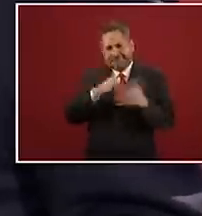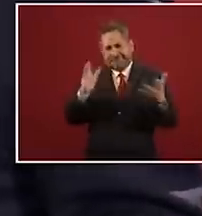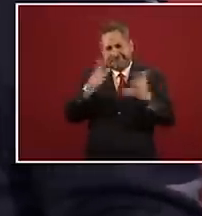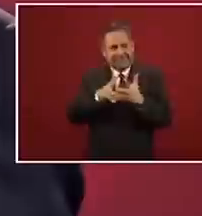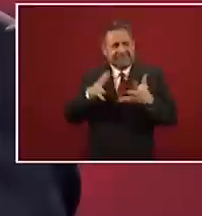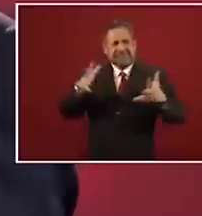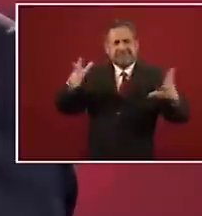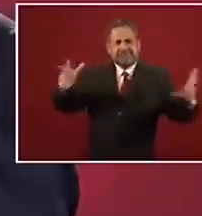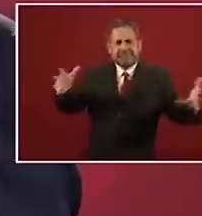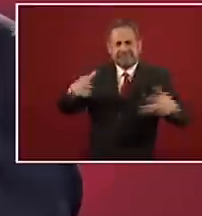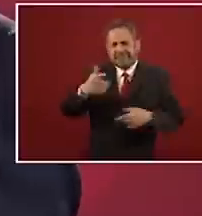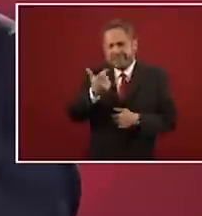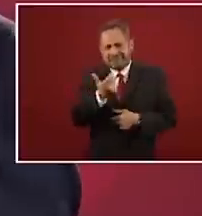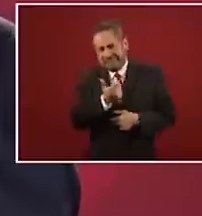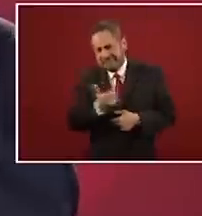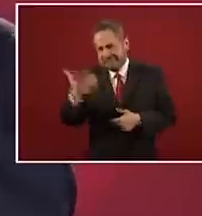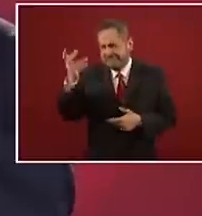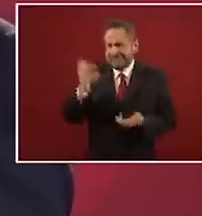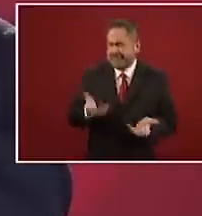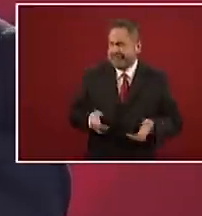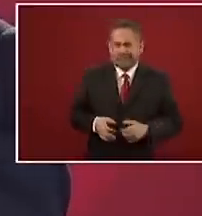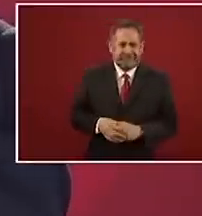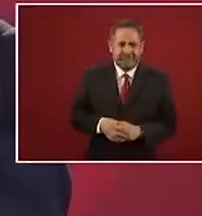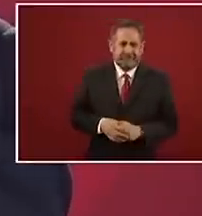demasiado grande, demasiado costoso.